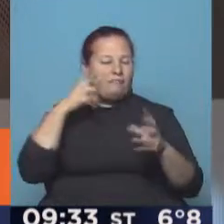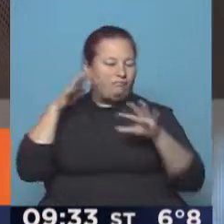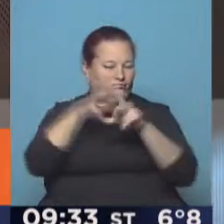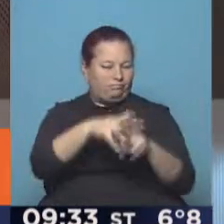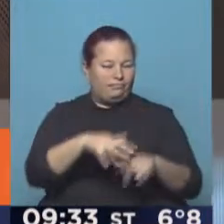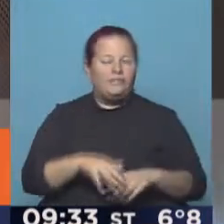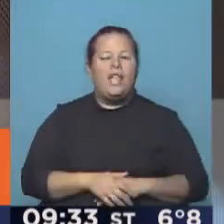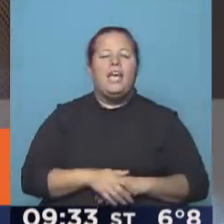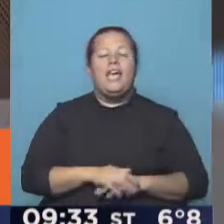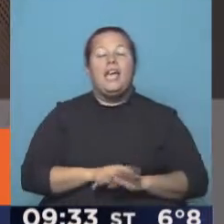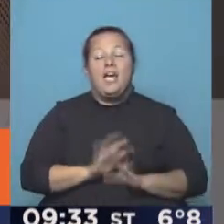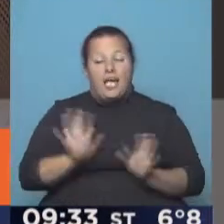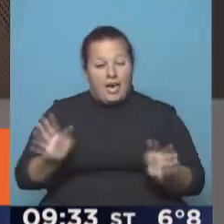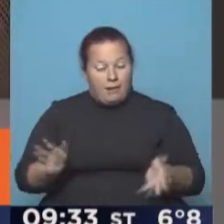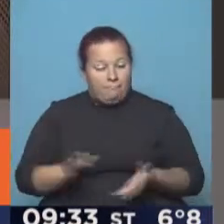¿no?